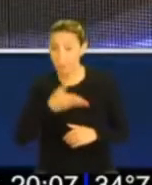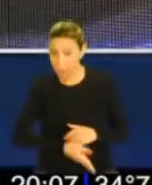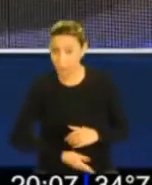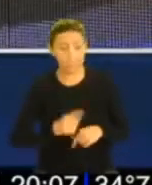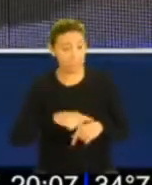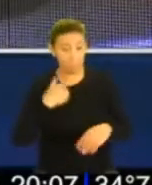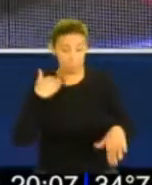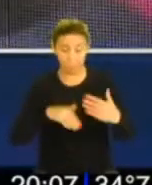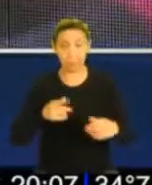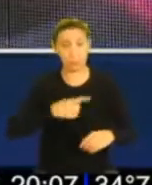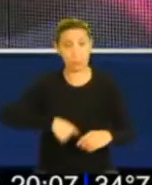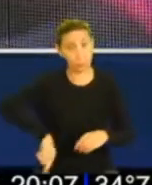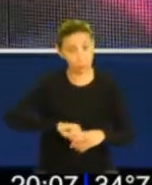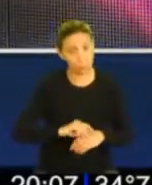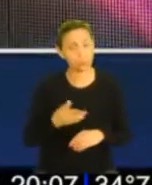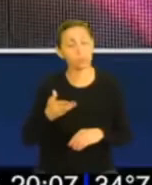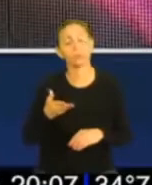En breve